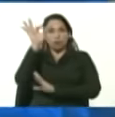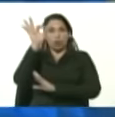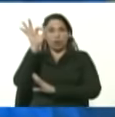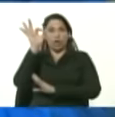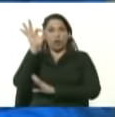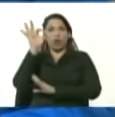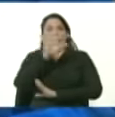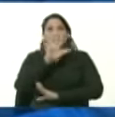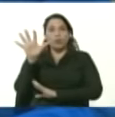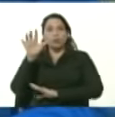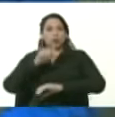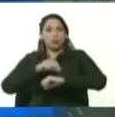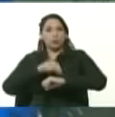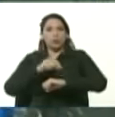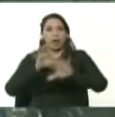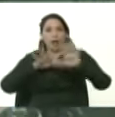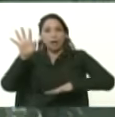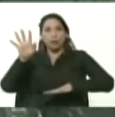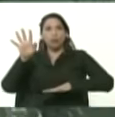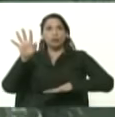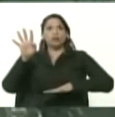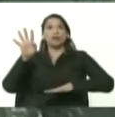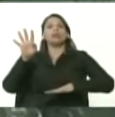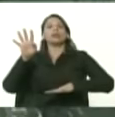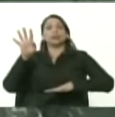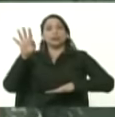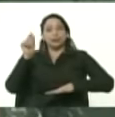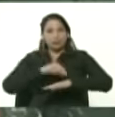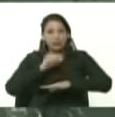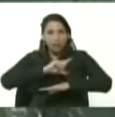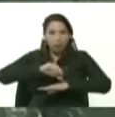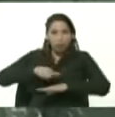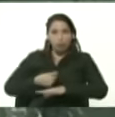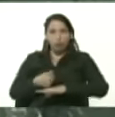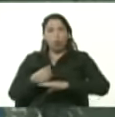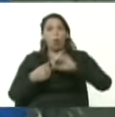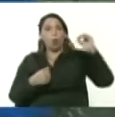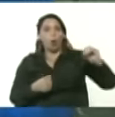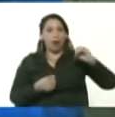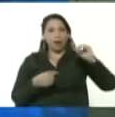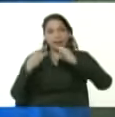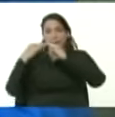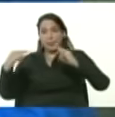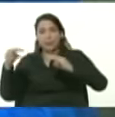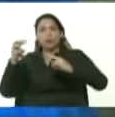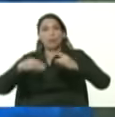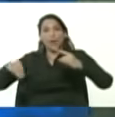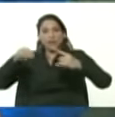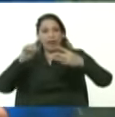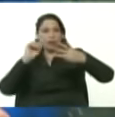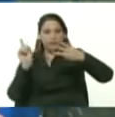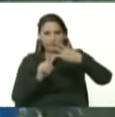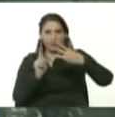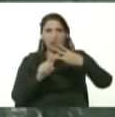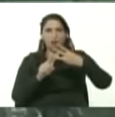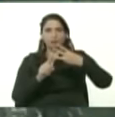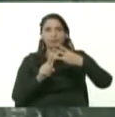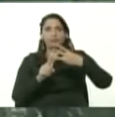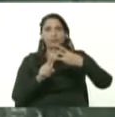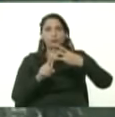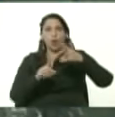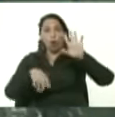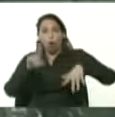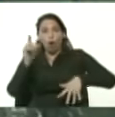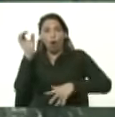55 minutos, 14 segundos del oeste. Campamento en Maicao, coordenadas.